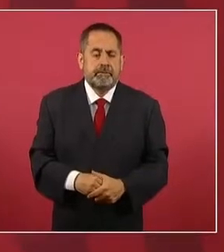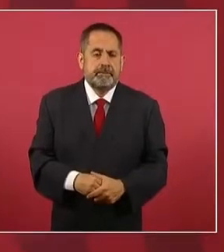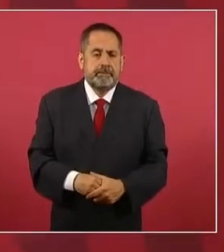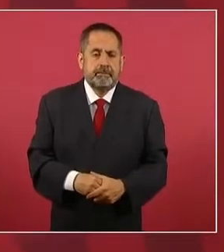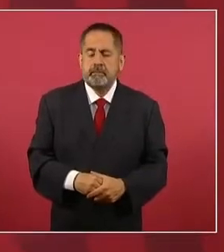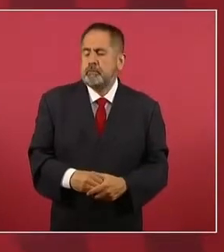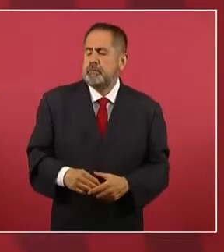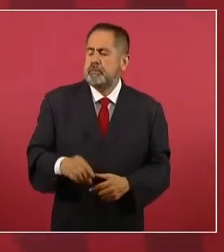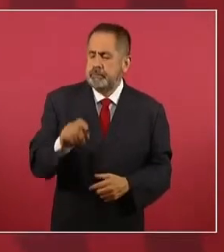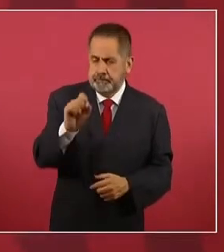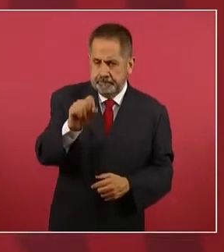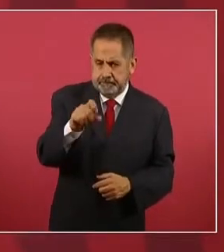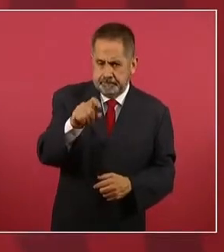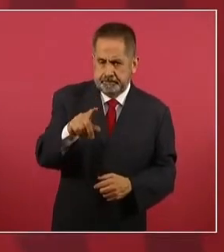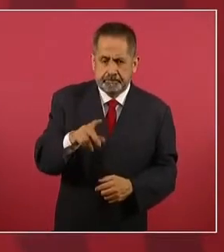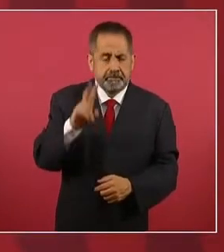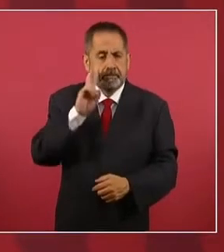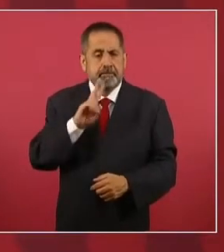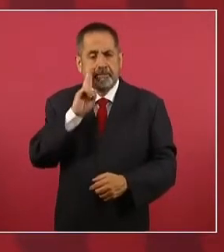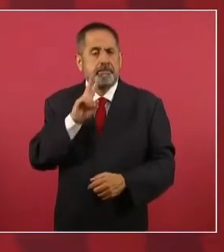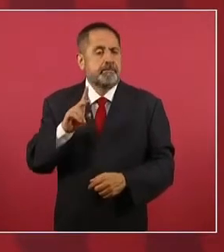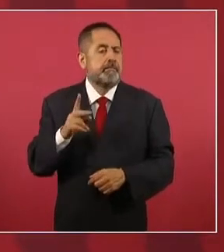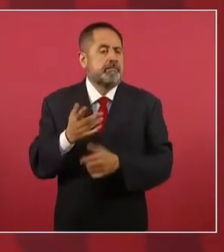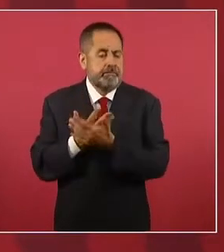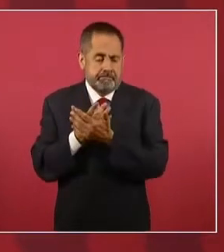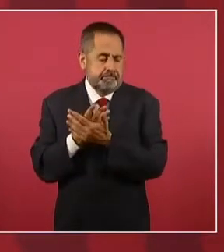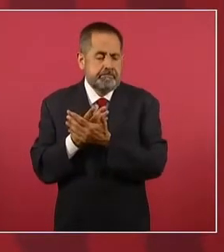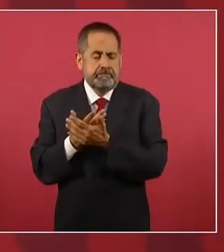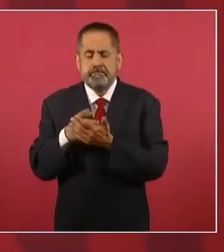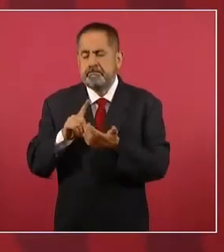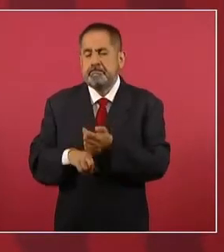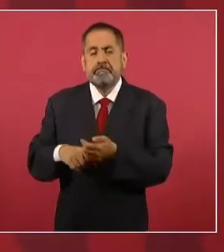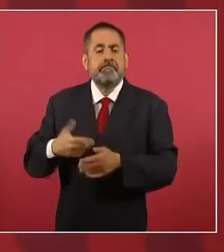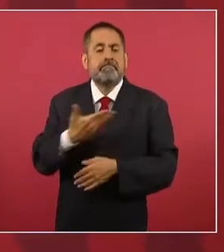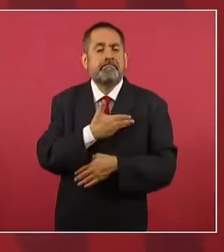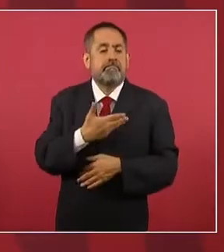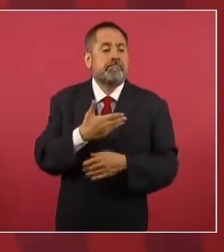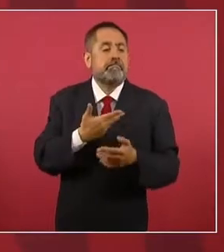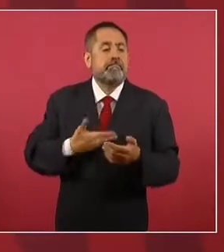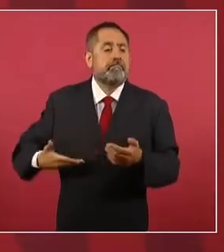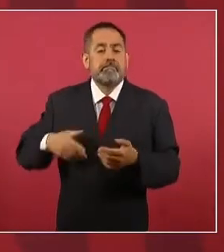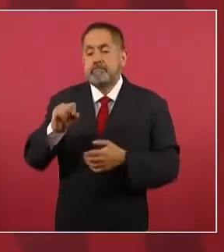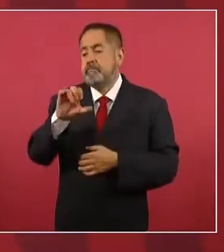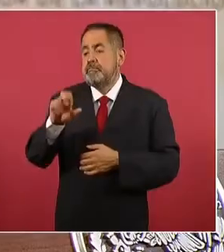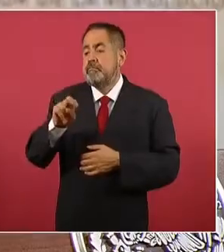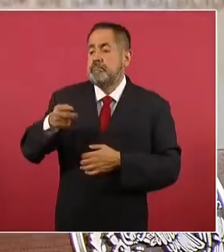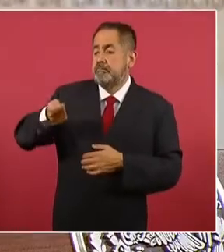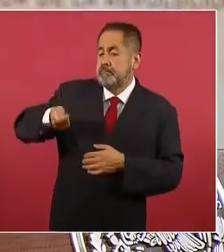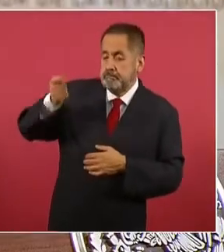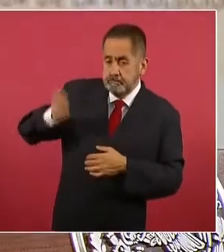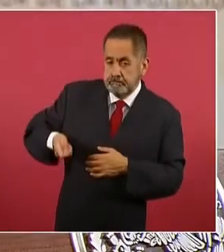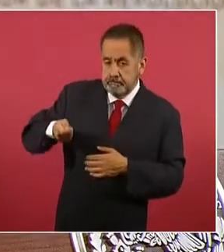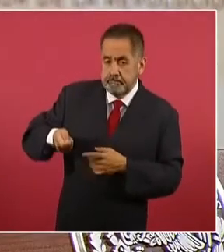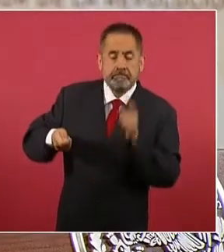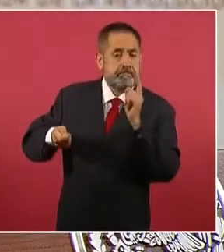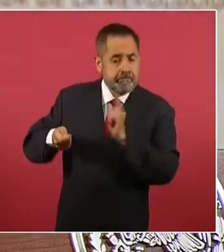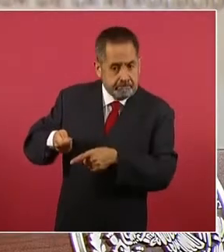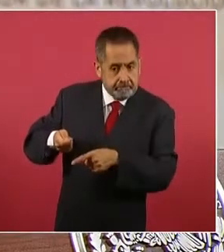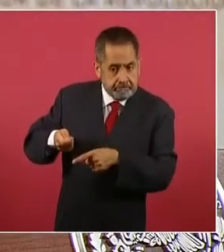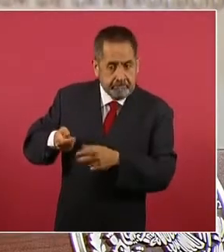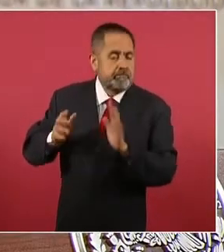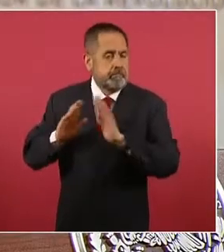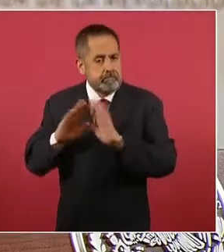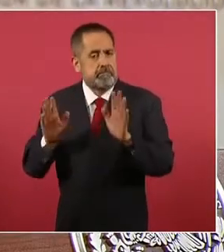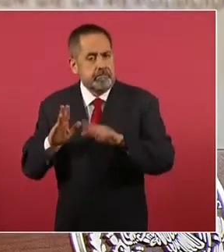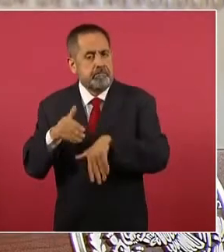esperar la resolución de la Corte y cumplir lo que la Corte